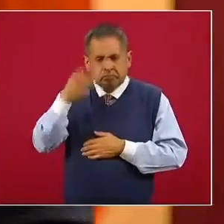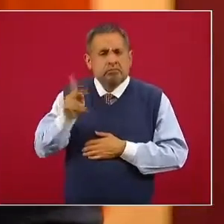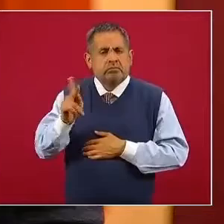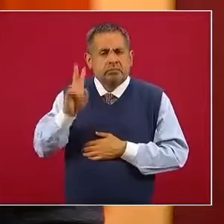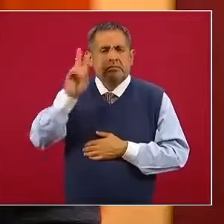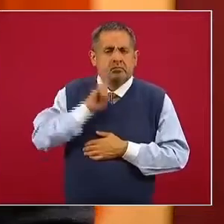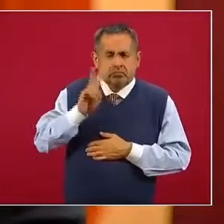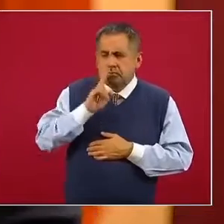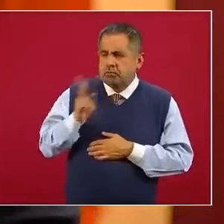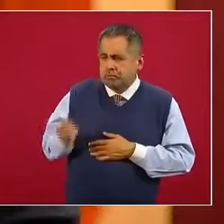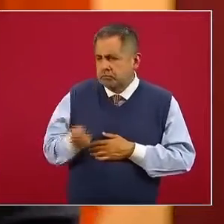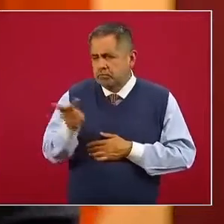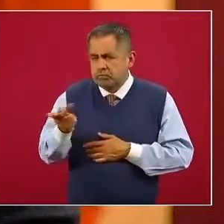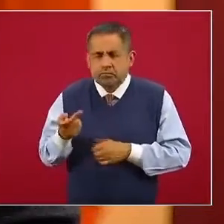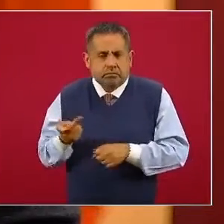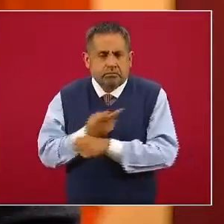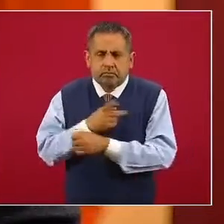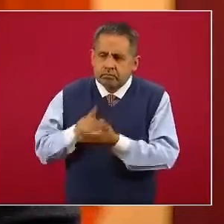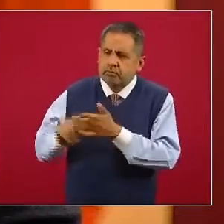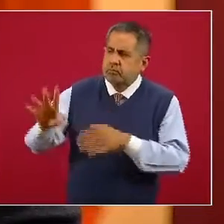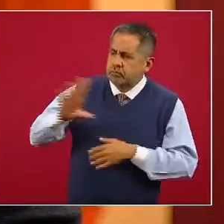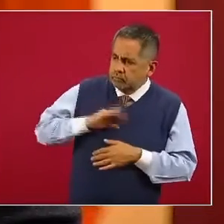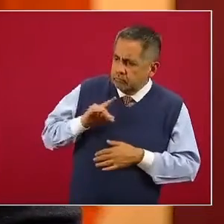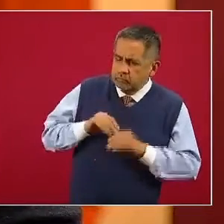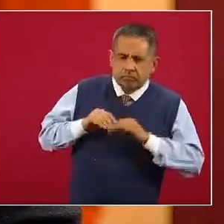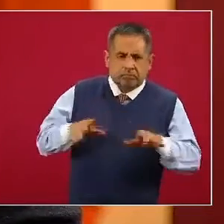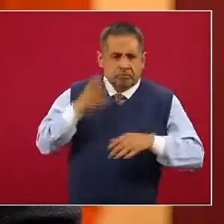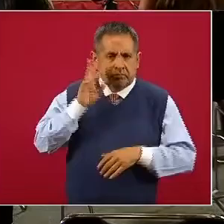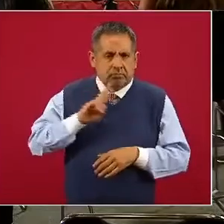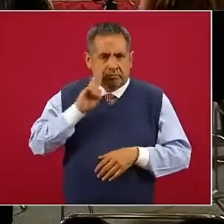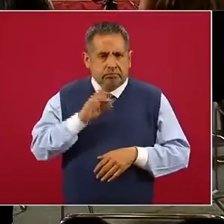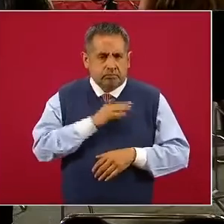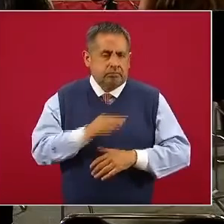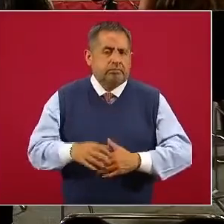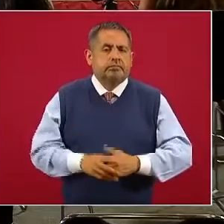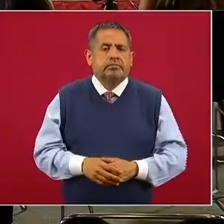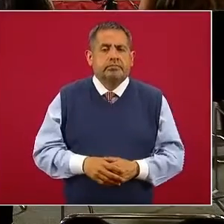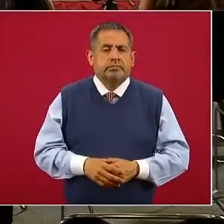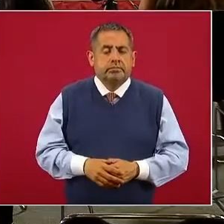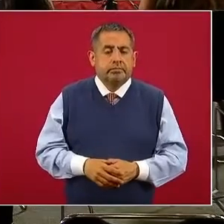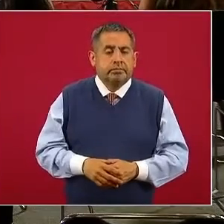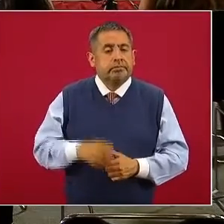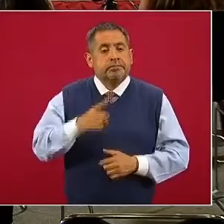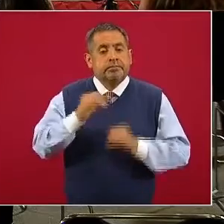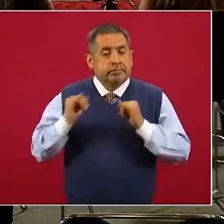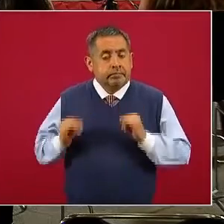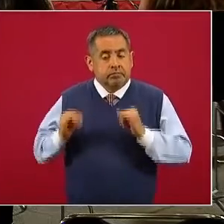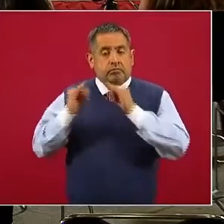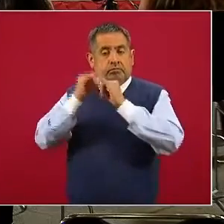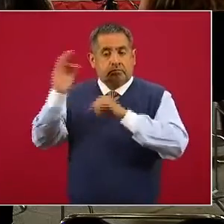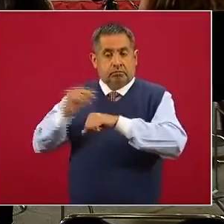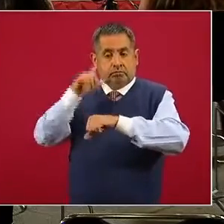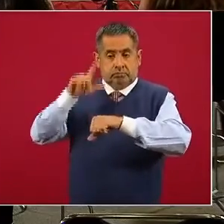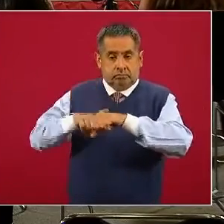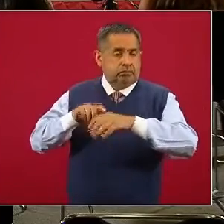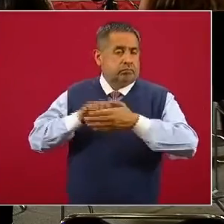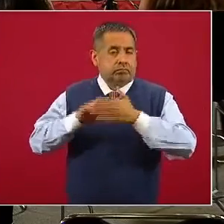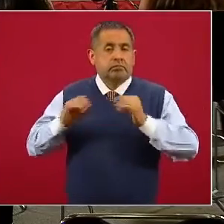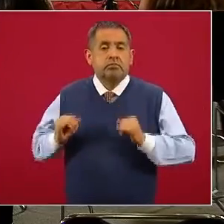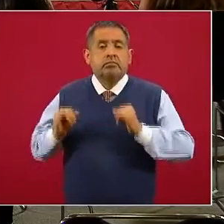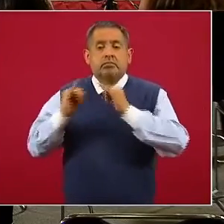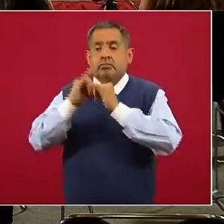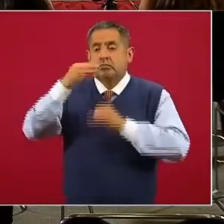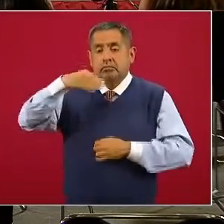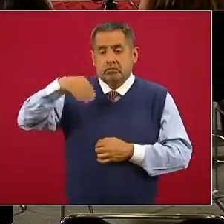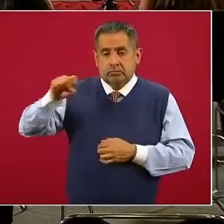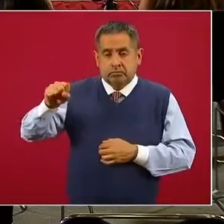vamos a procurar que por lo menos esté para las jurisdicciones sanitarias. Las instituciones federales, como es el caso del Instituto Mexicano del Seguro